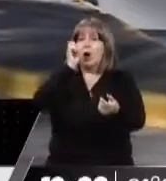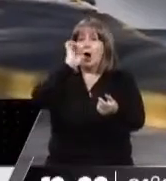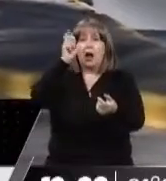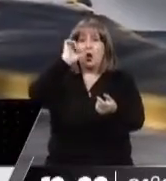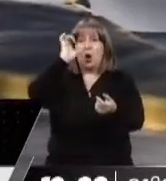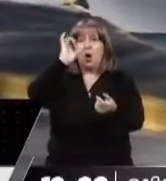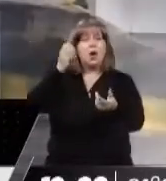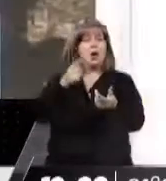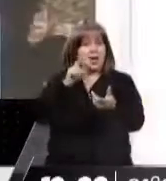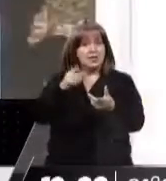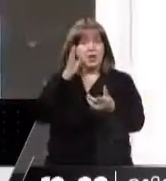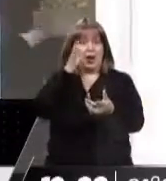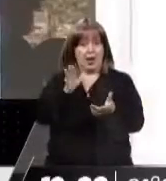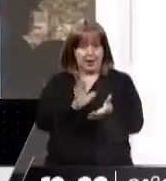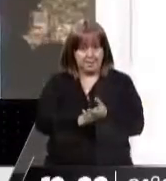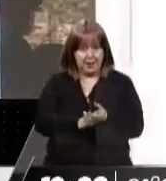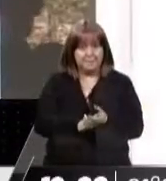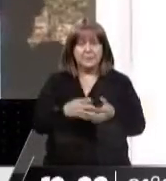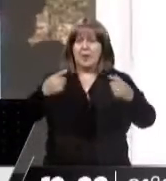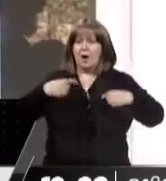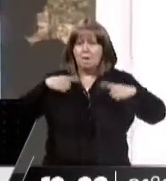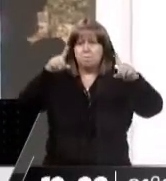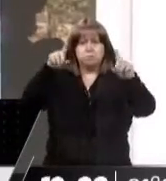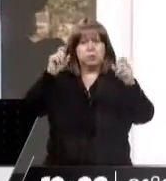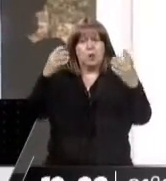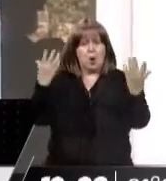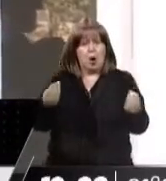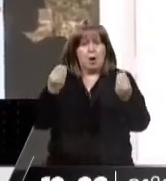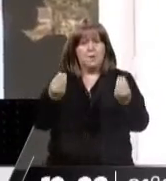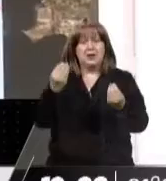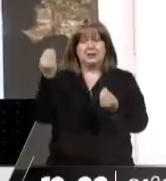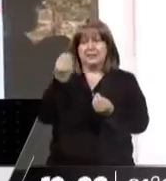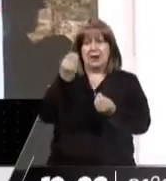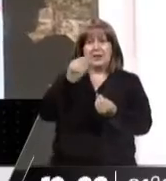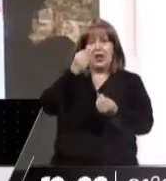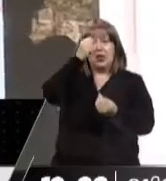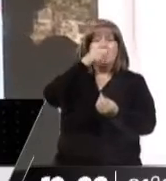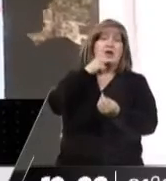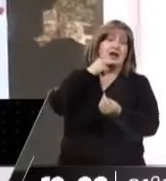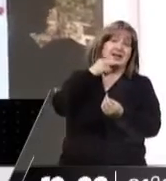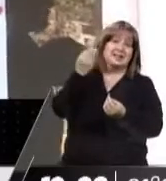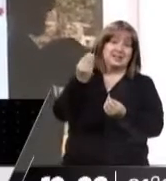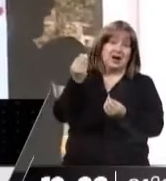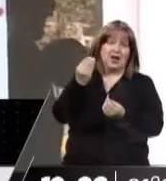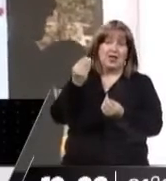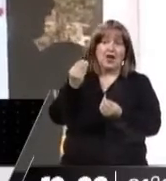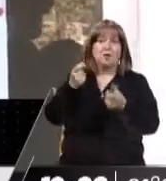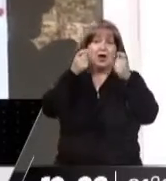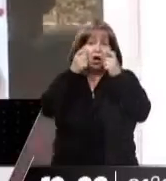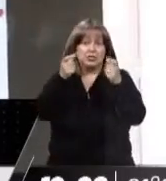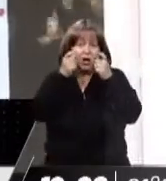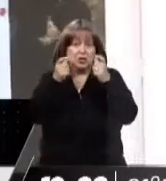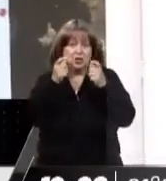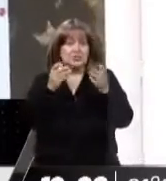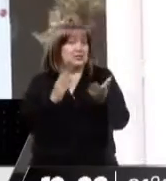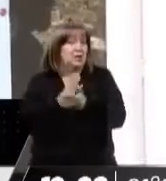sangre y nos ha llamado la atención pues este fin de semana han sido dentro la cantidad de controles por